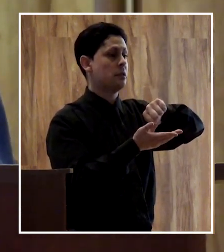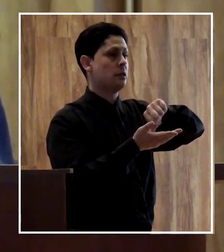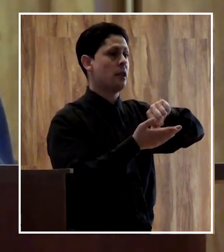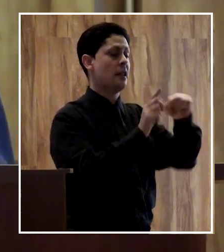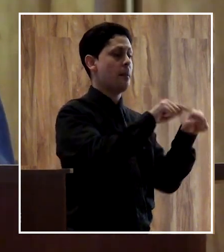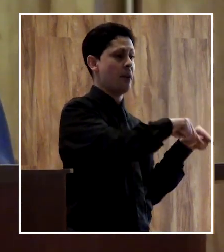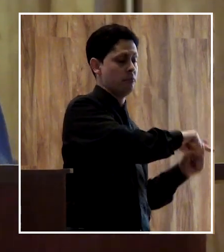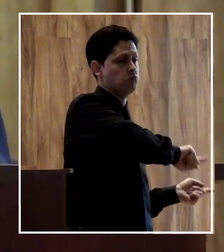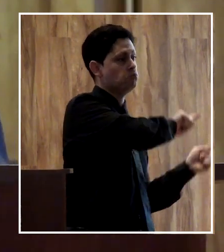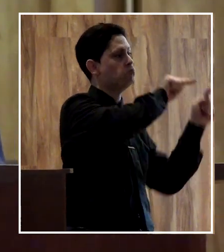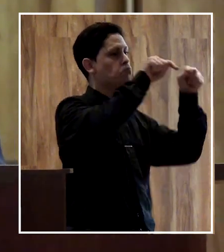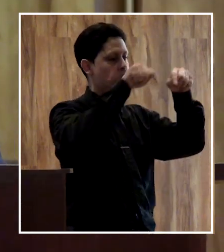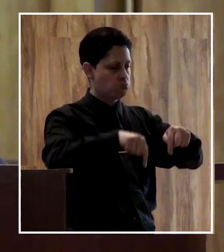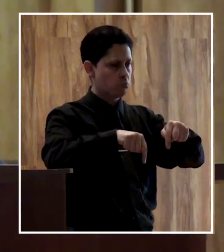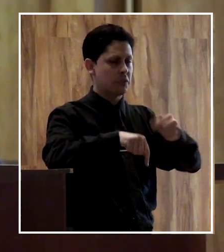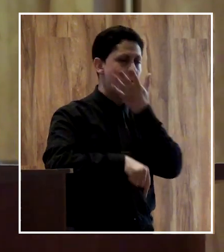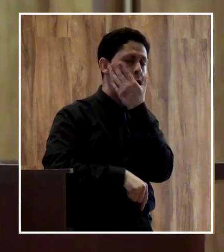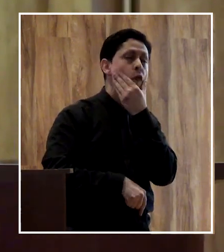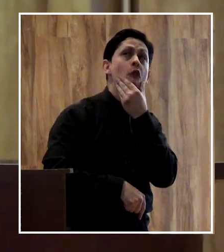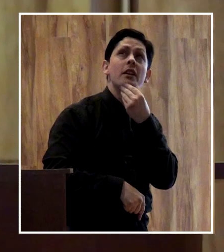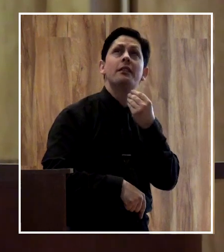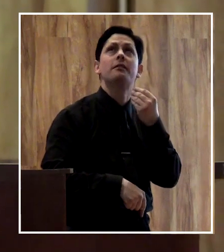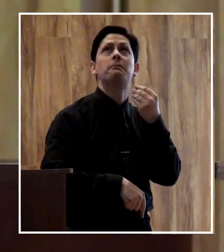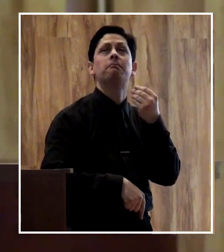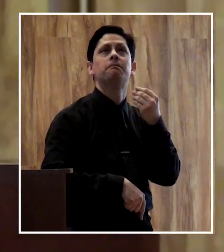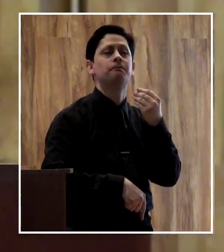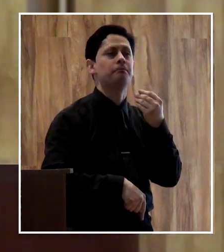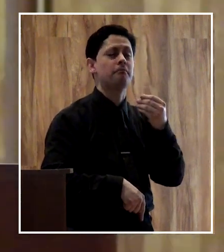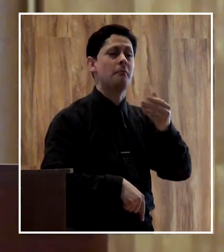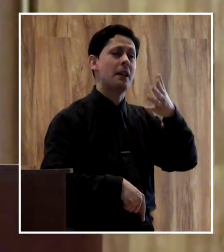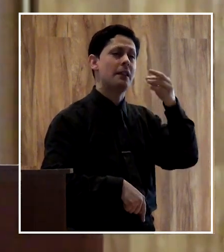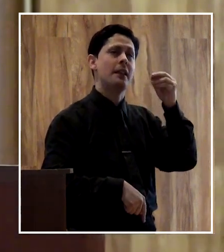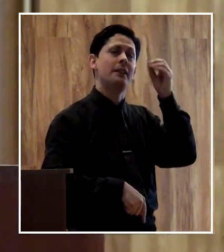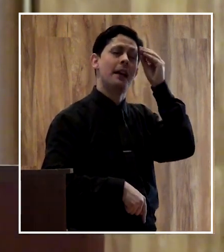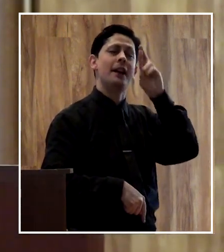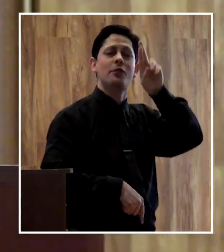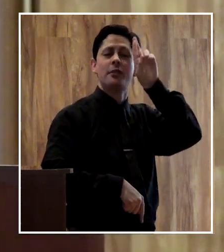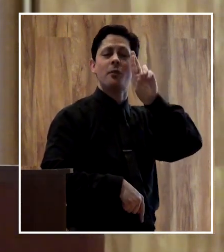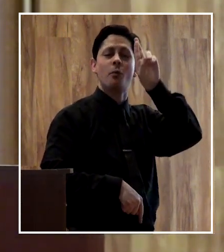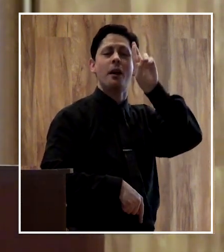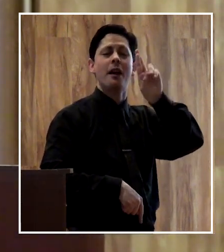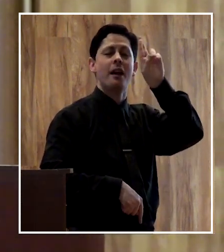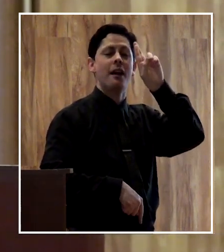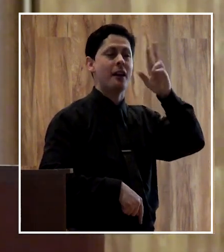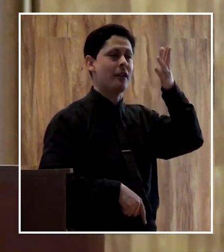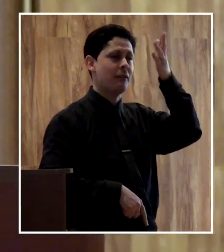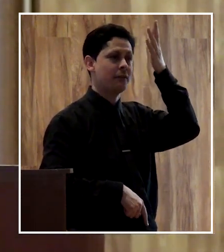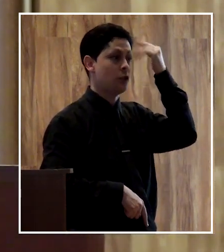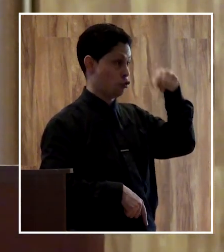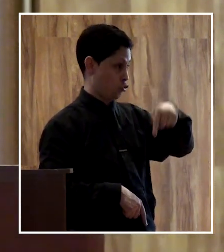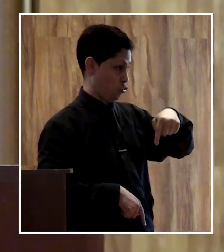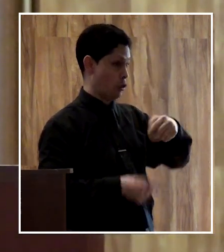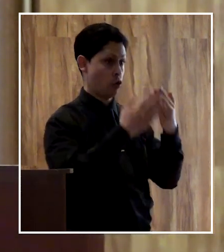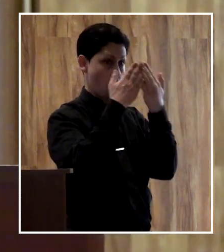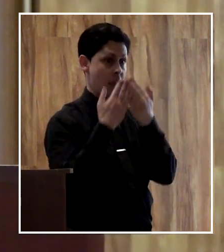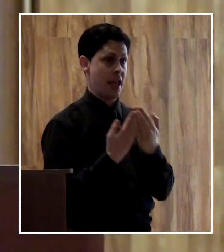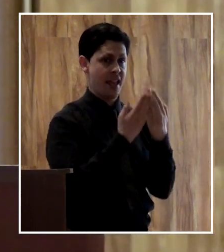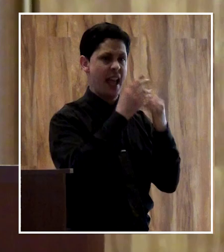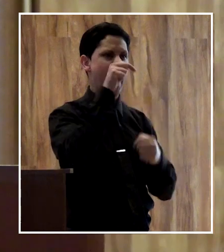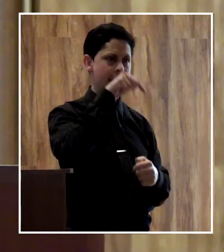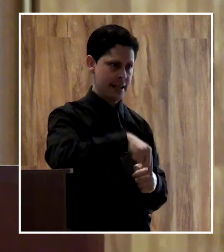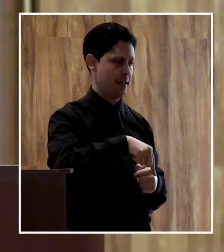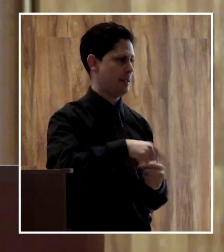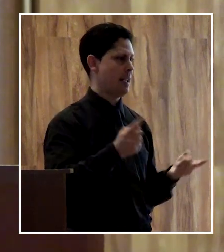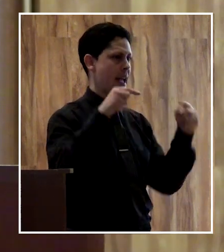vino acá a este lugar tan hermoso que tantos recuerdos me trae. Estudié